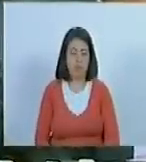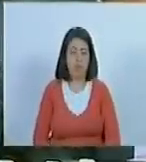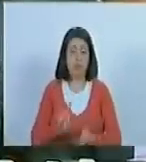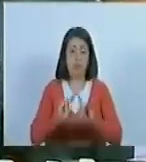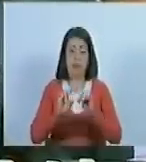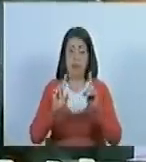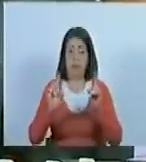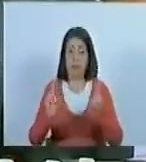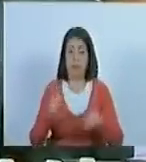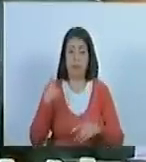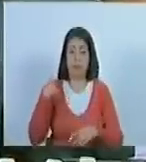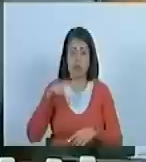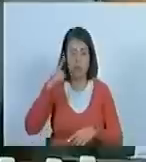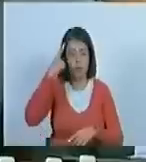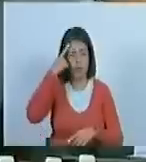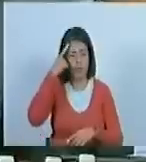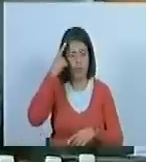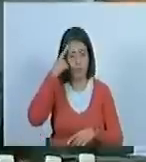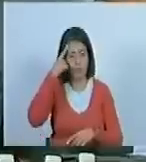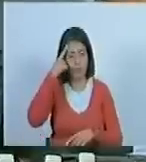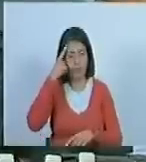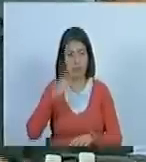Pero tenemos que reconocer